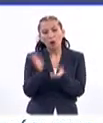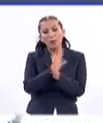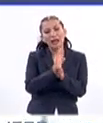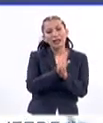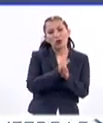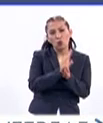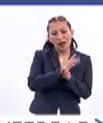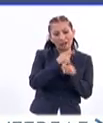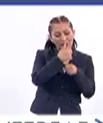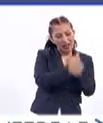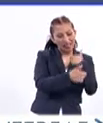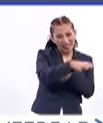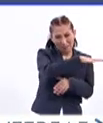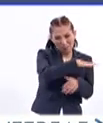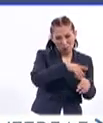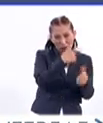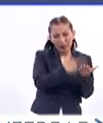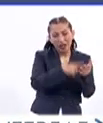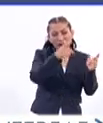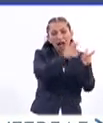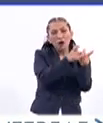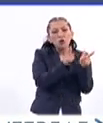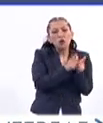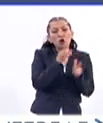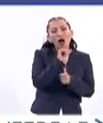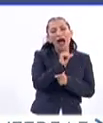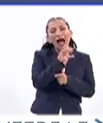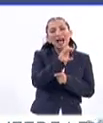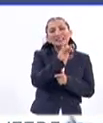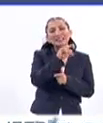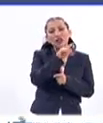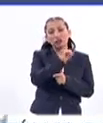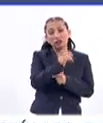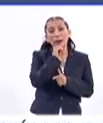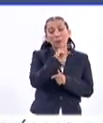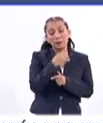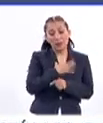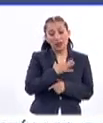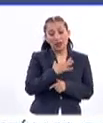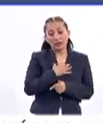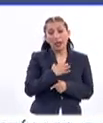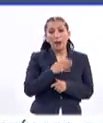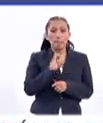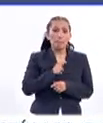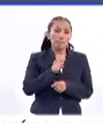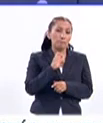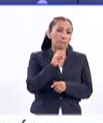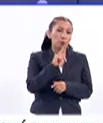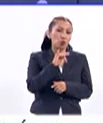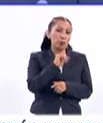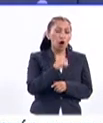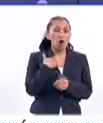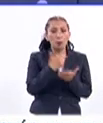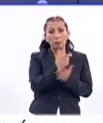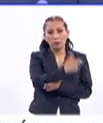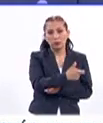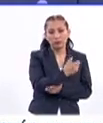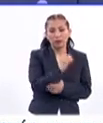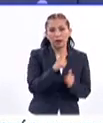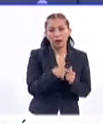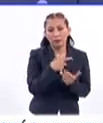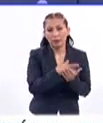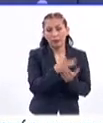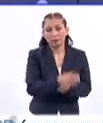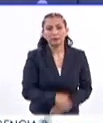de Aciertos. También van por una medalla Puma y un premio económico. Muy bien. Y bueno, además,